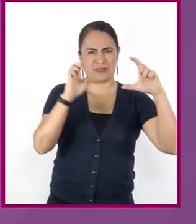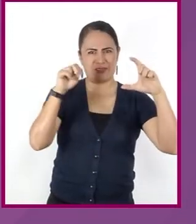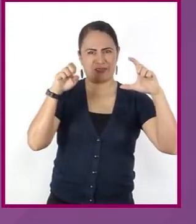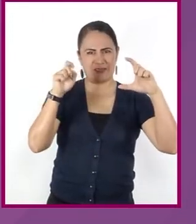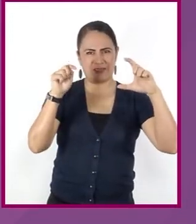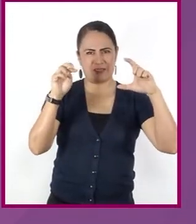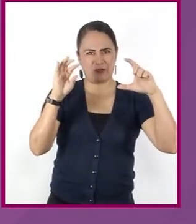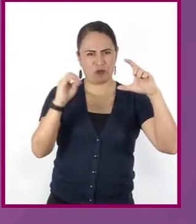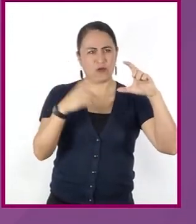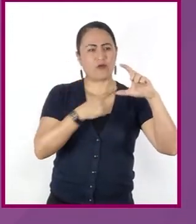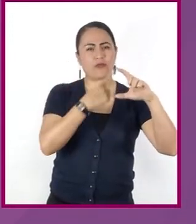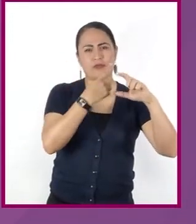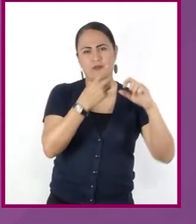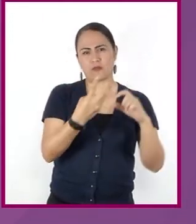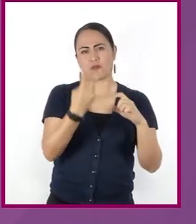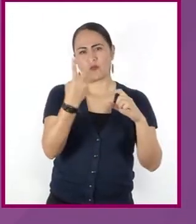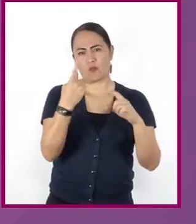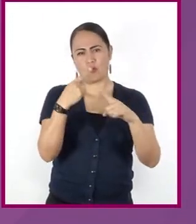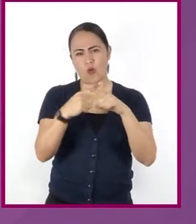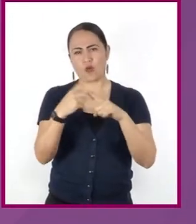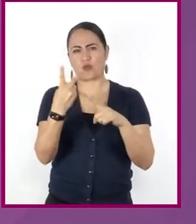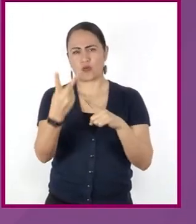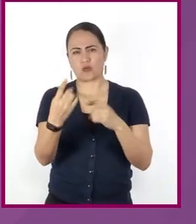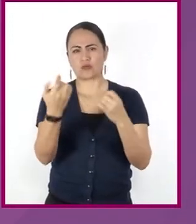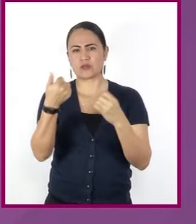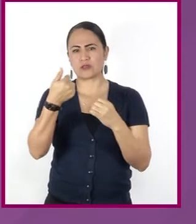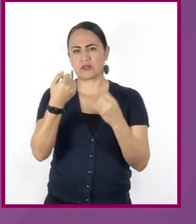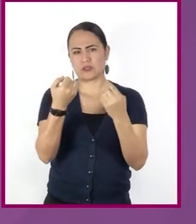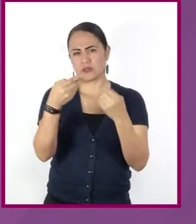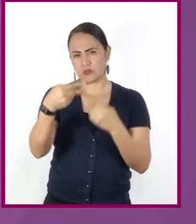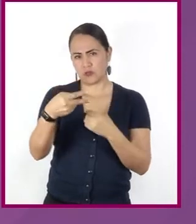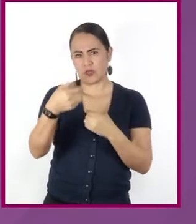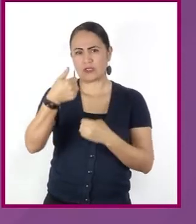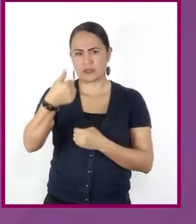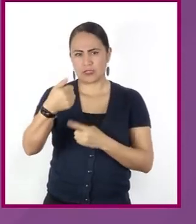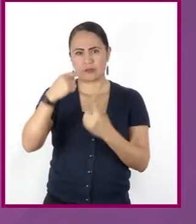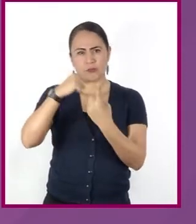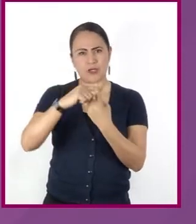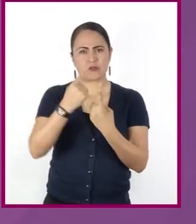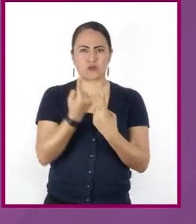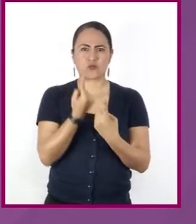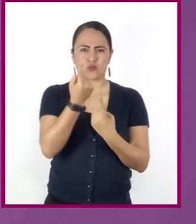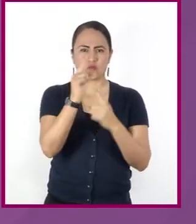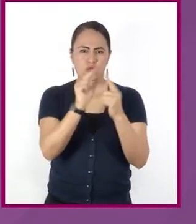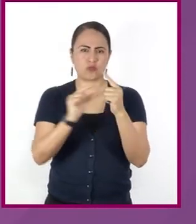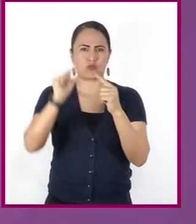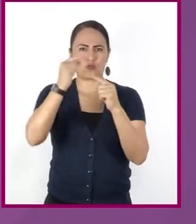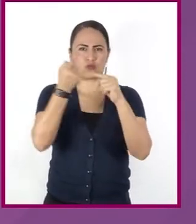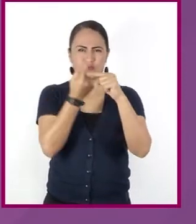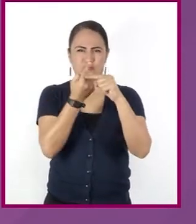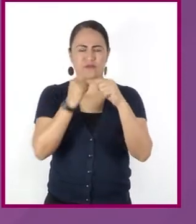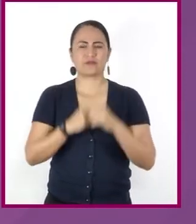3, por el denominador 2, igual a 6, más el 1 del numerador, cuyo resultado es igual